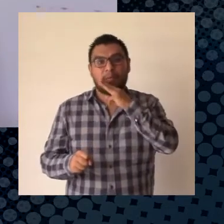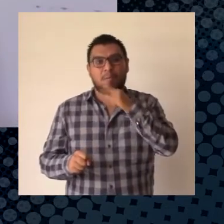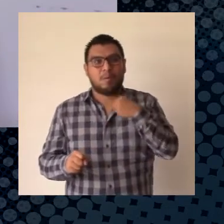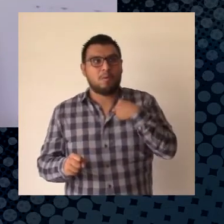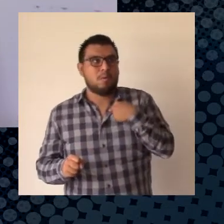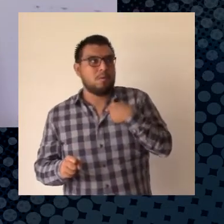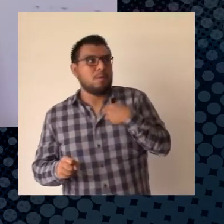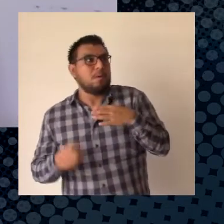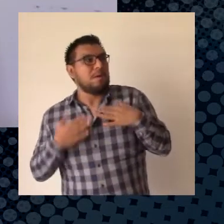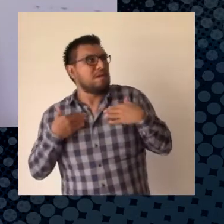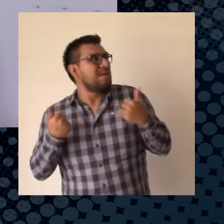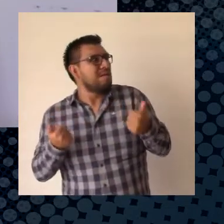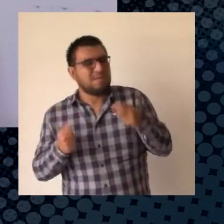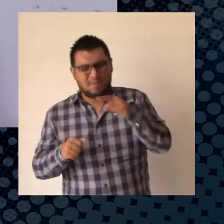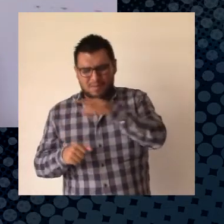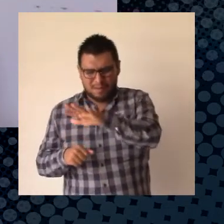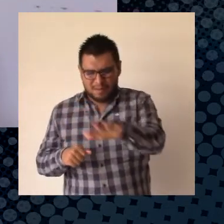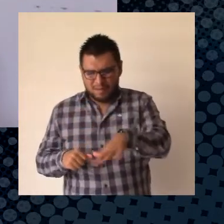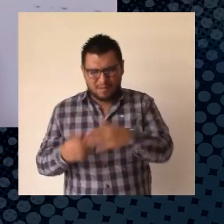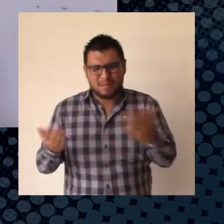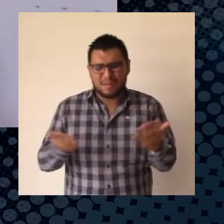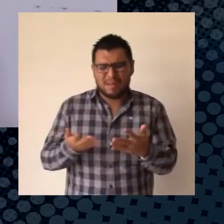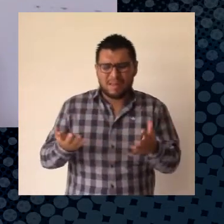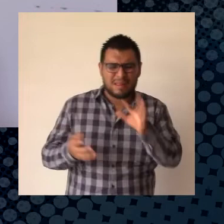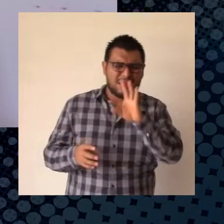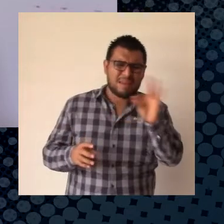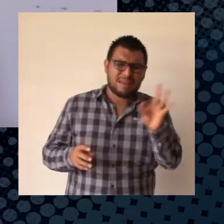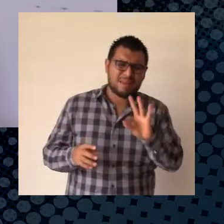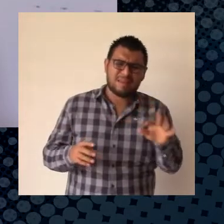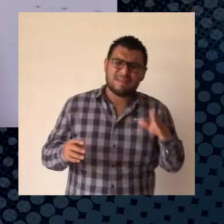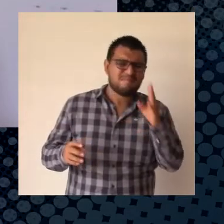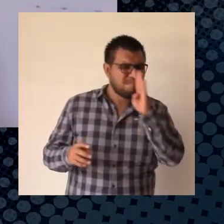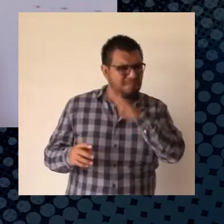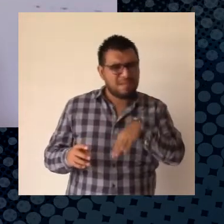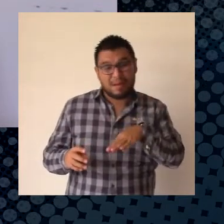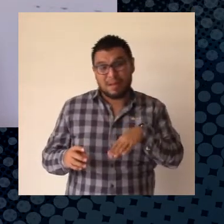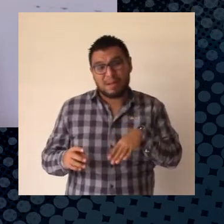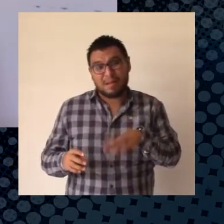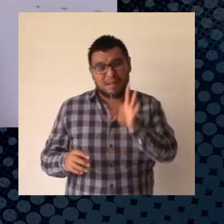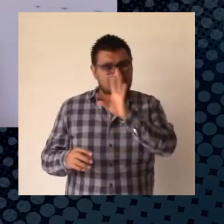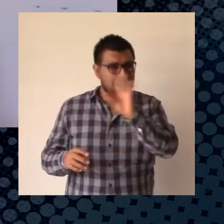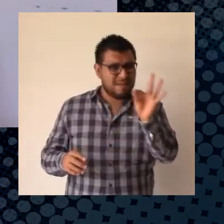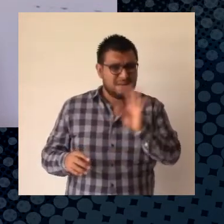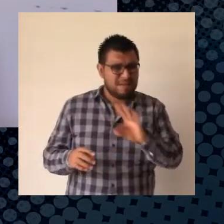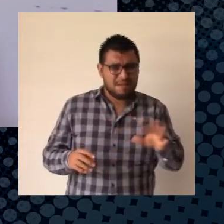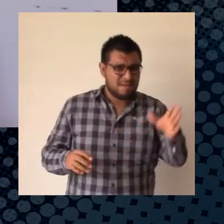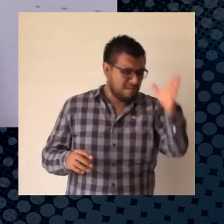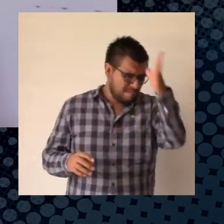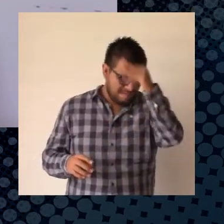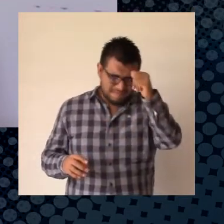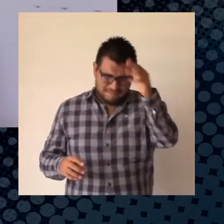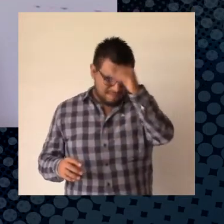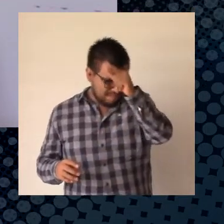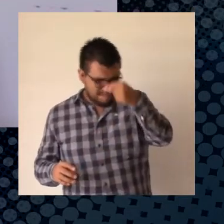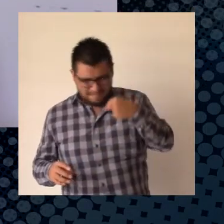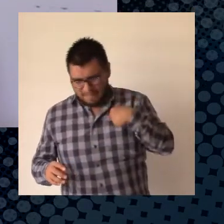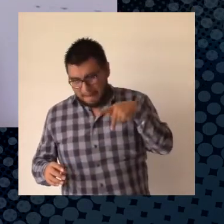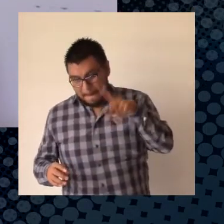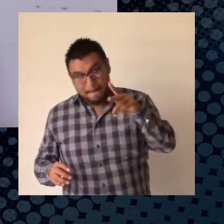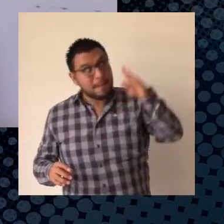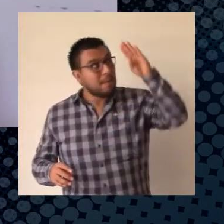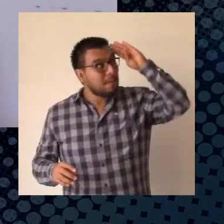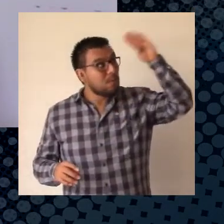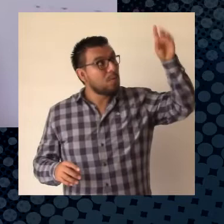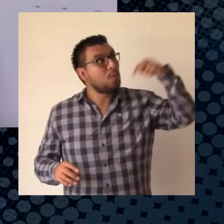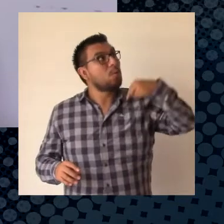reconocer que lo que ellos están haciendo quizá estén equivocados, quizá no estén de acuerdo conmigo, pero Señor,